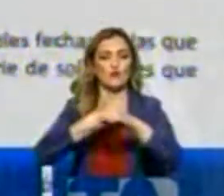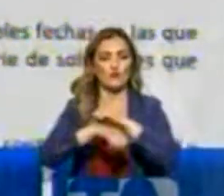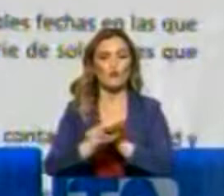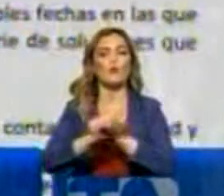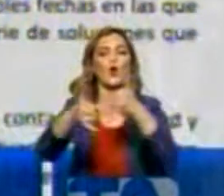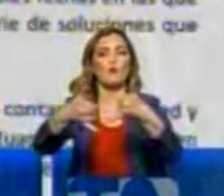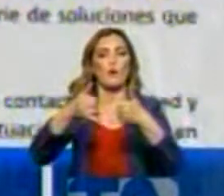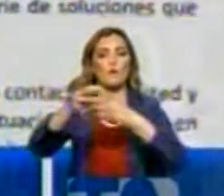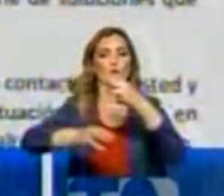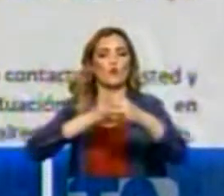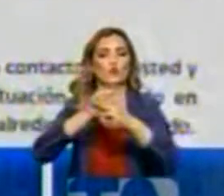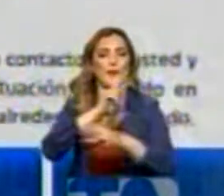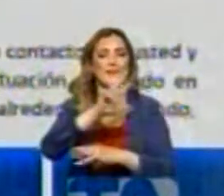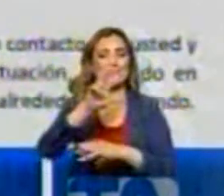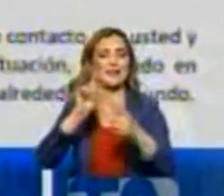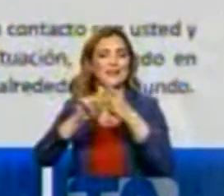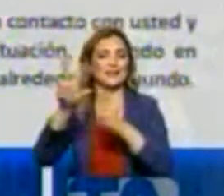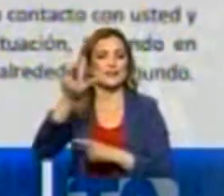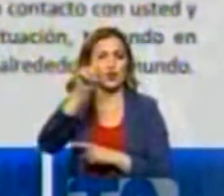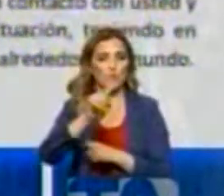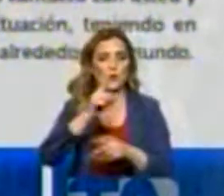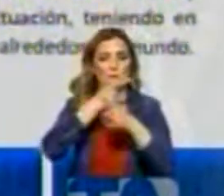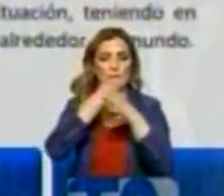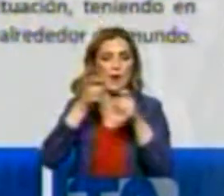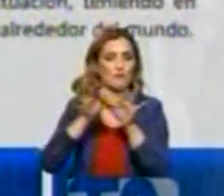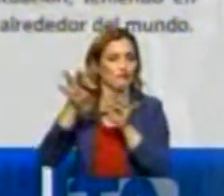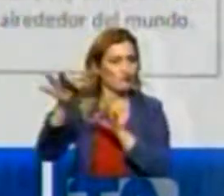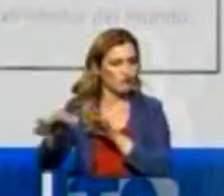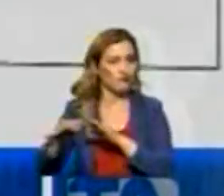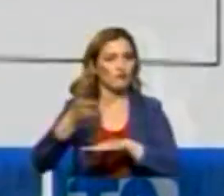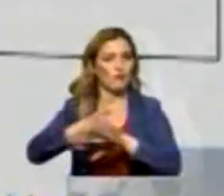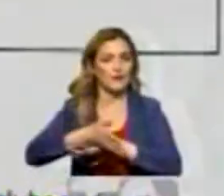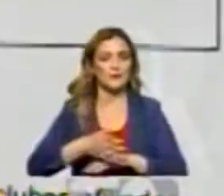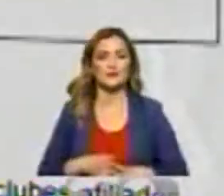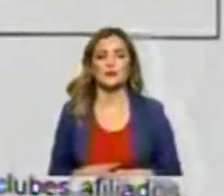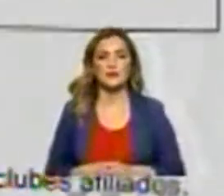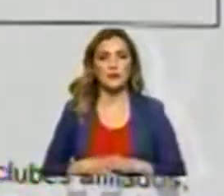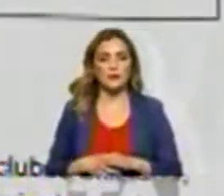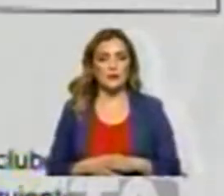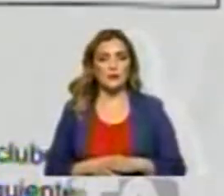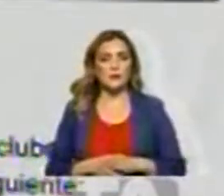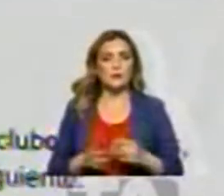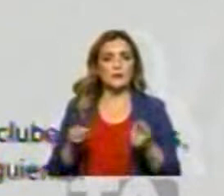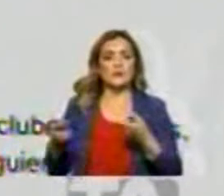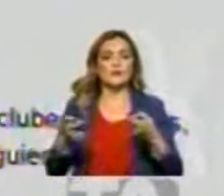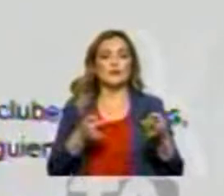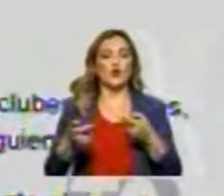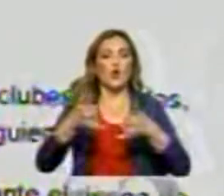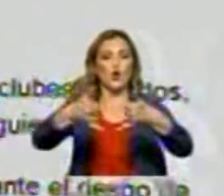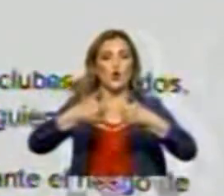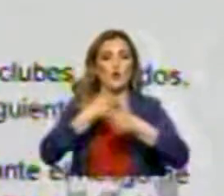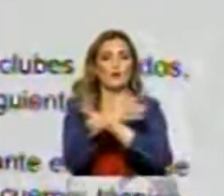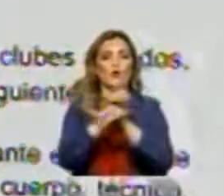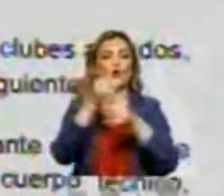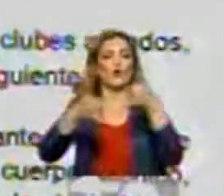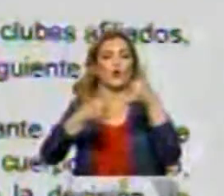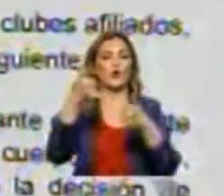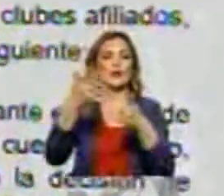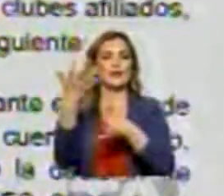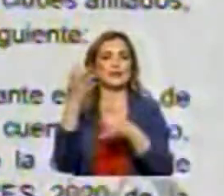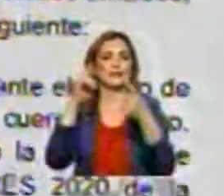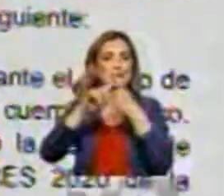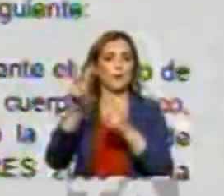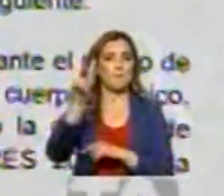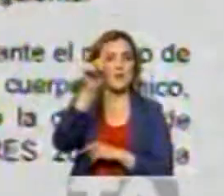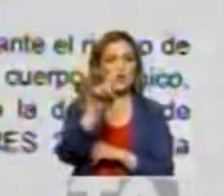jugar entre el 23 y 31 de marzo, se pospusieron. De igual forma, los encuentros por la Copa Libertadores, que se jugarían entre el 15